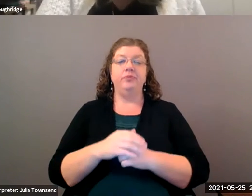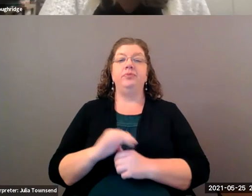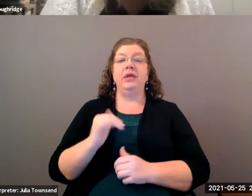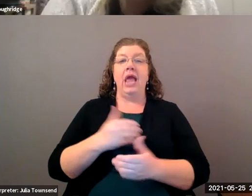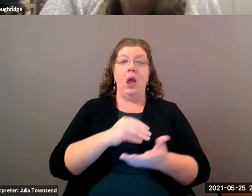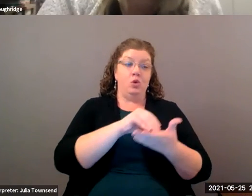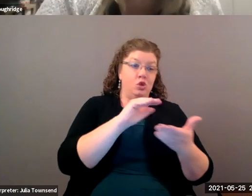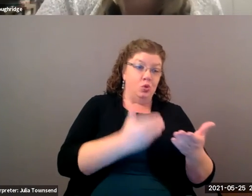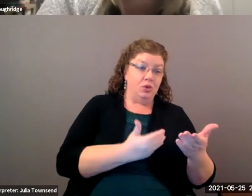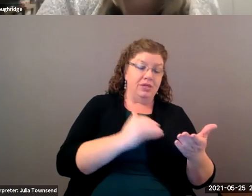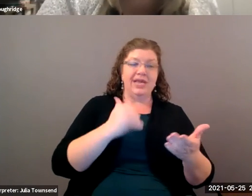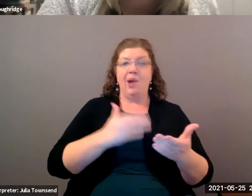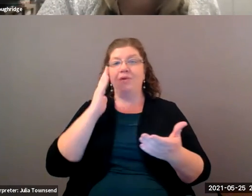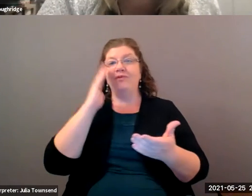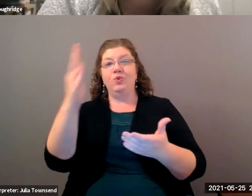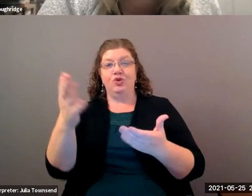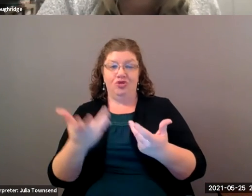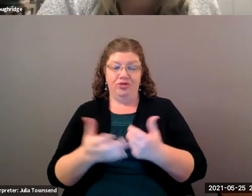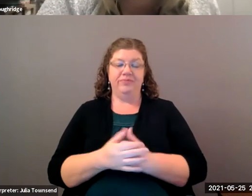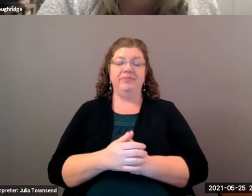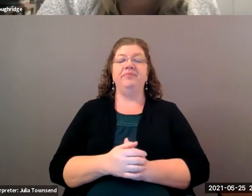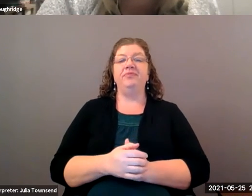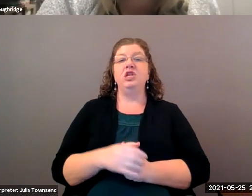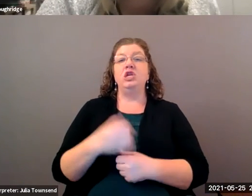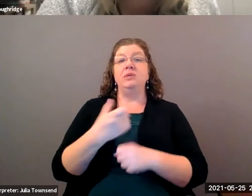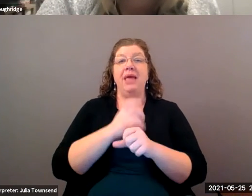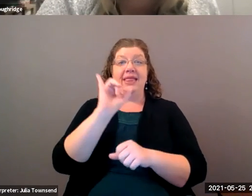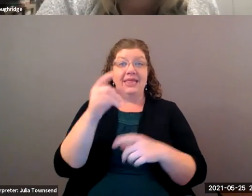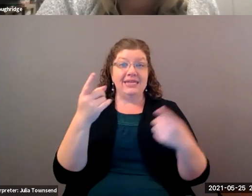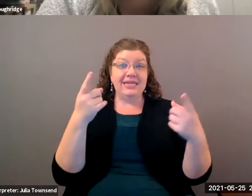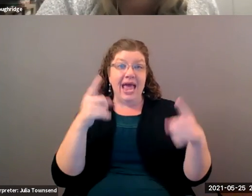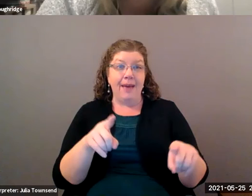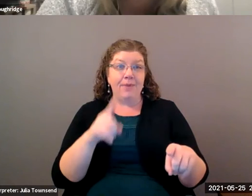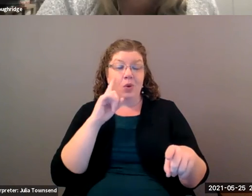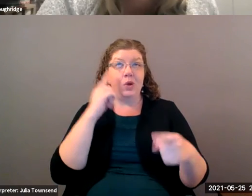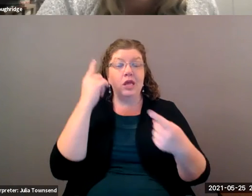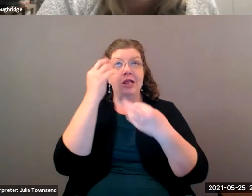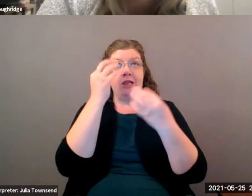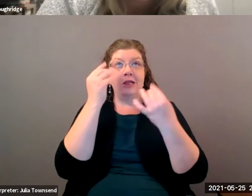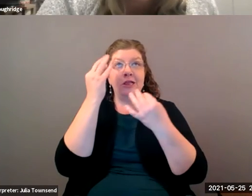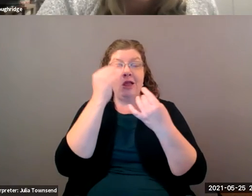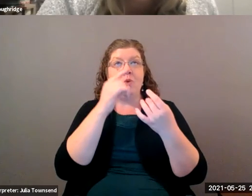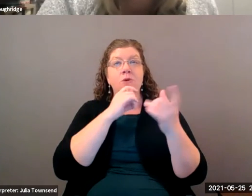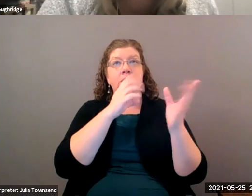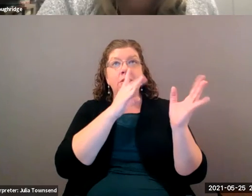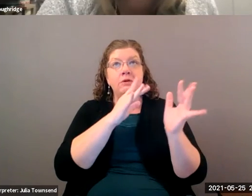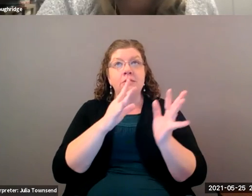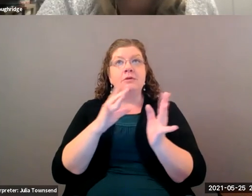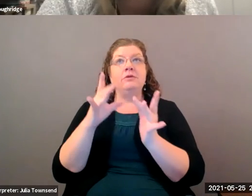Nuestro tema es equidad en acción. Nuestros estudiantes son nuestro futuro. Y para hacer esto,